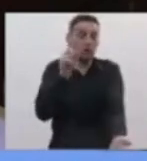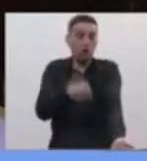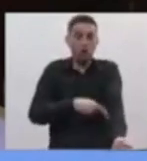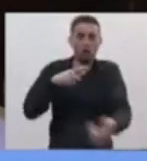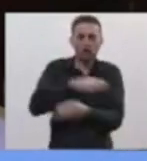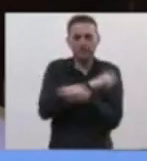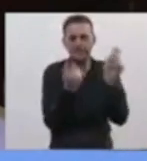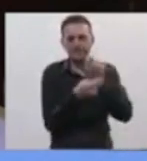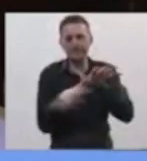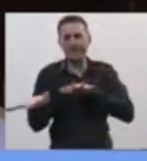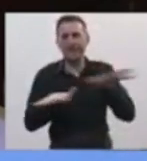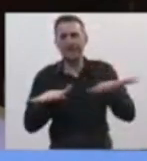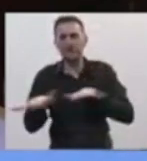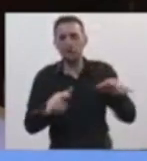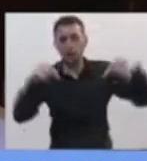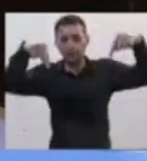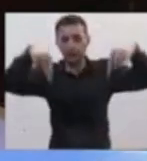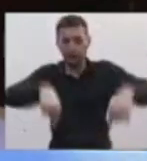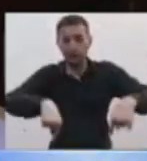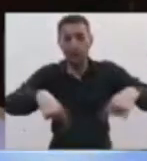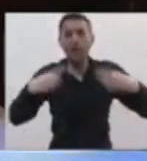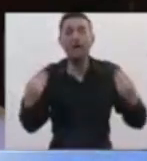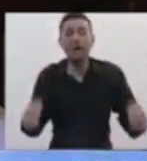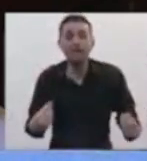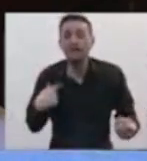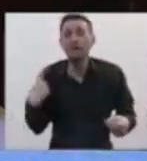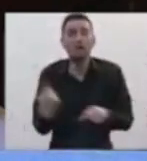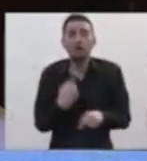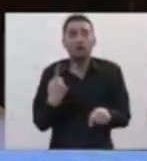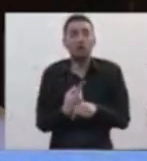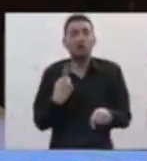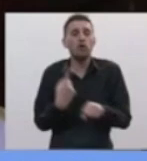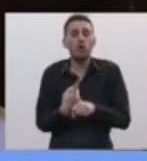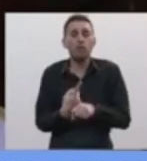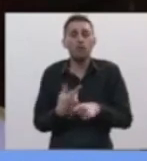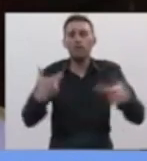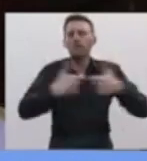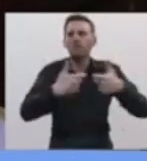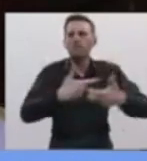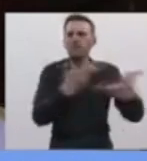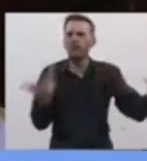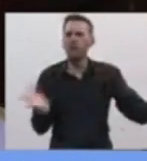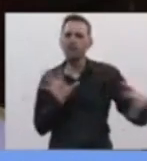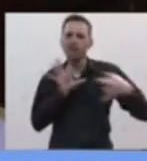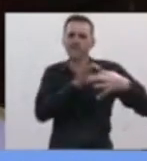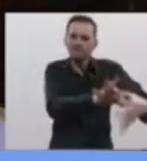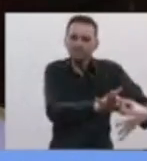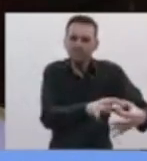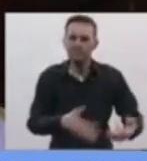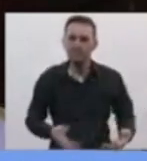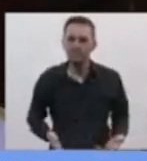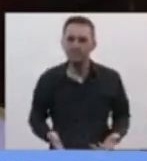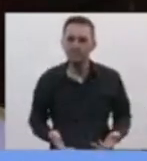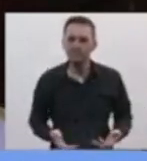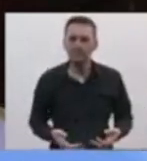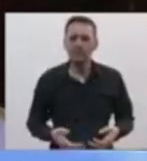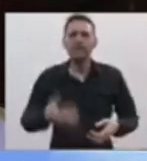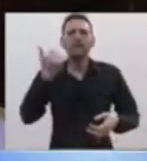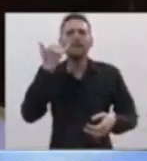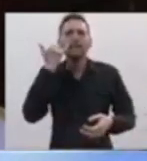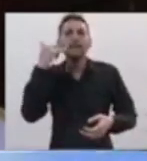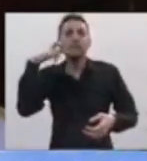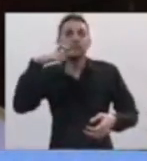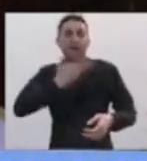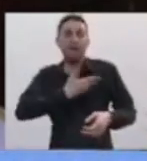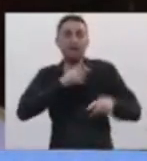que estamos viviendo no podía ser replicado en las empresas públicas no vemos yacimientos carboníferos río turbio